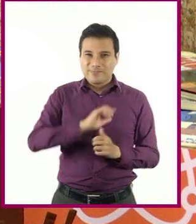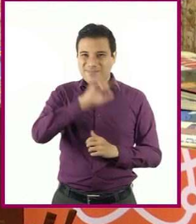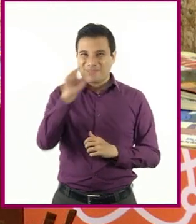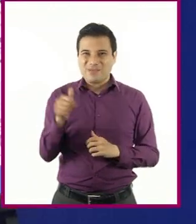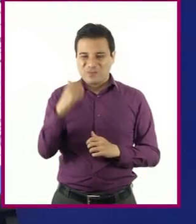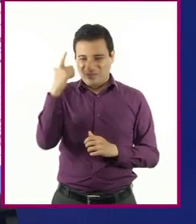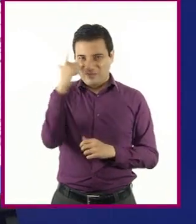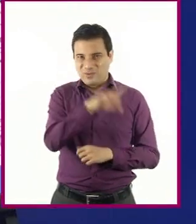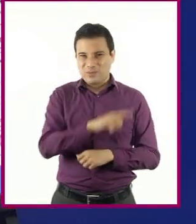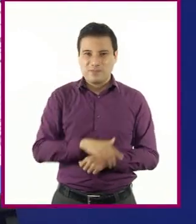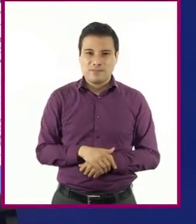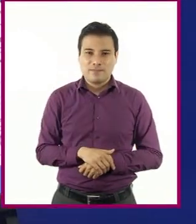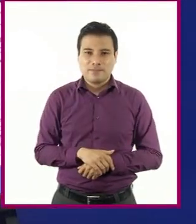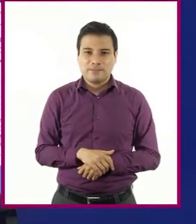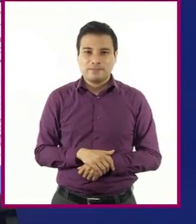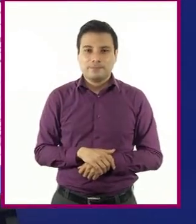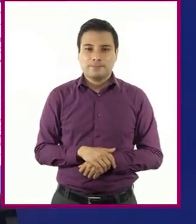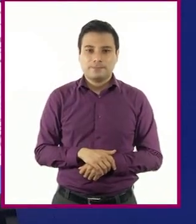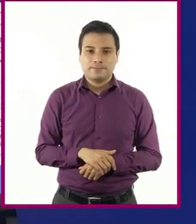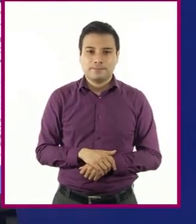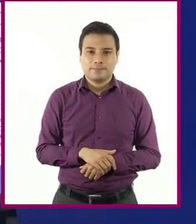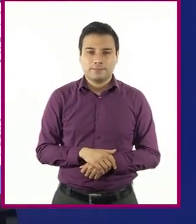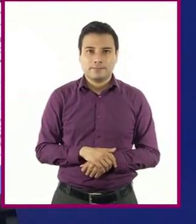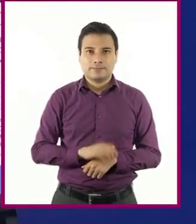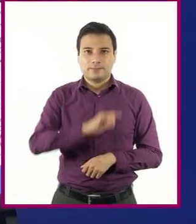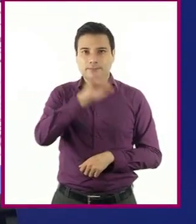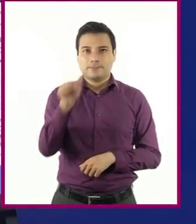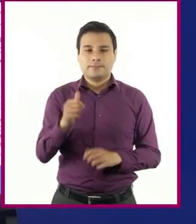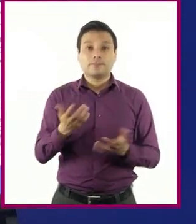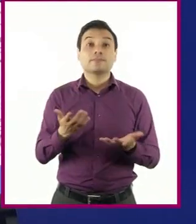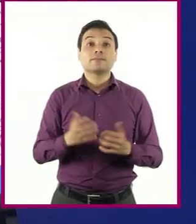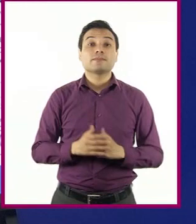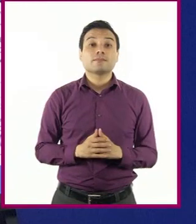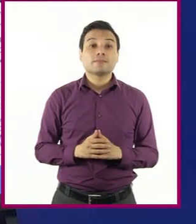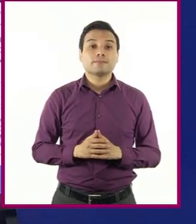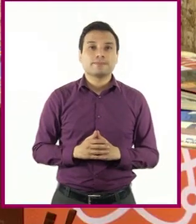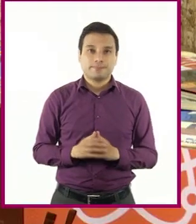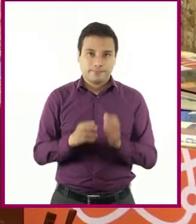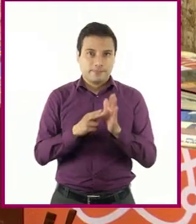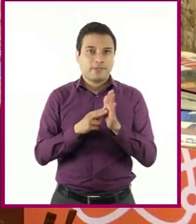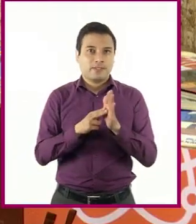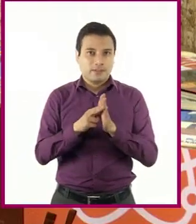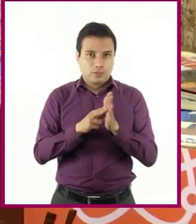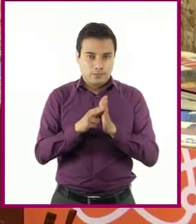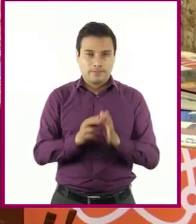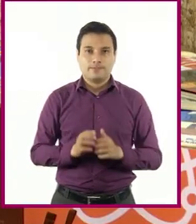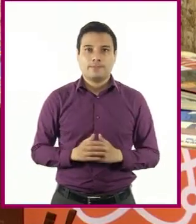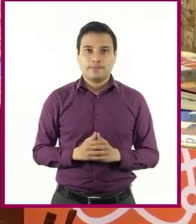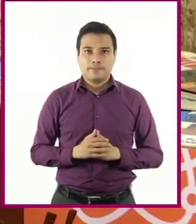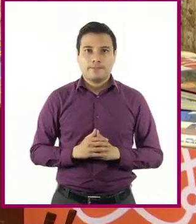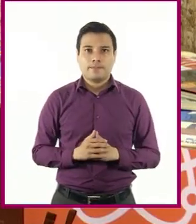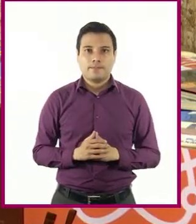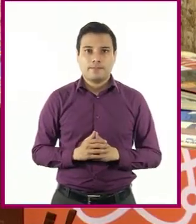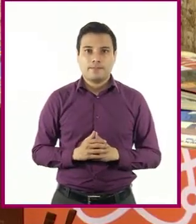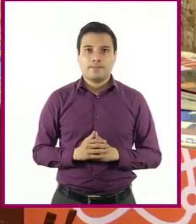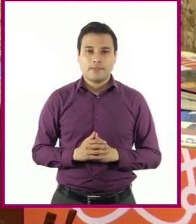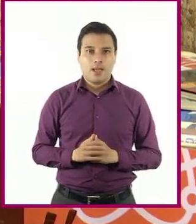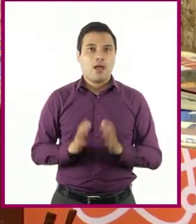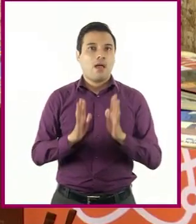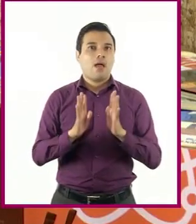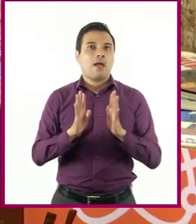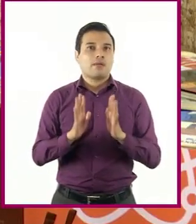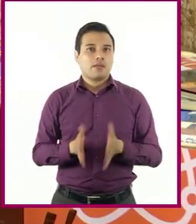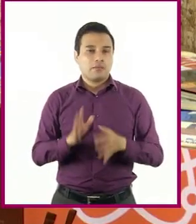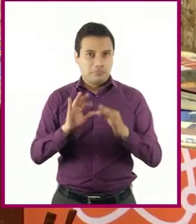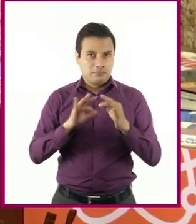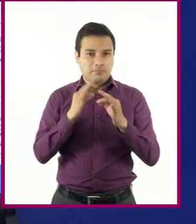hace feo. Paso seguido, entintamos los dibujos en color negro. Ya se ve como debe.